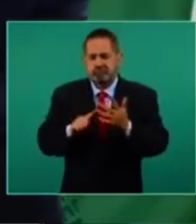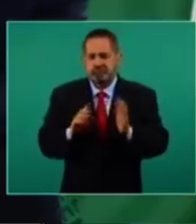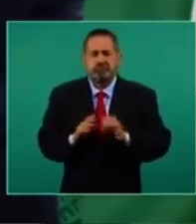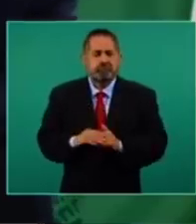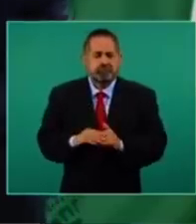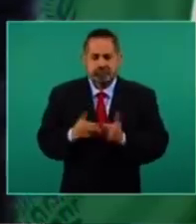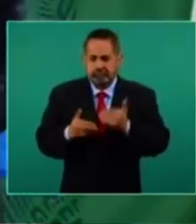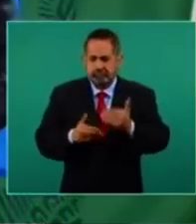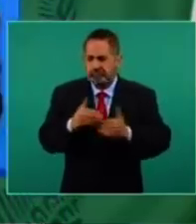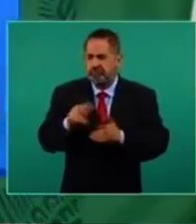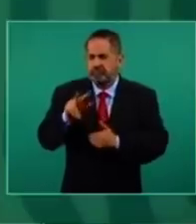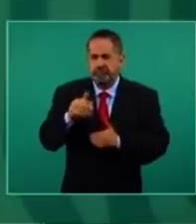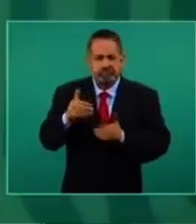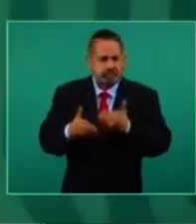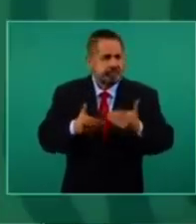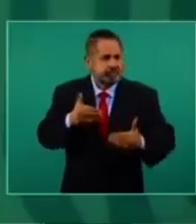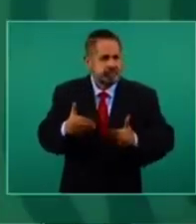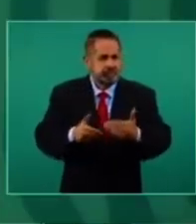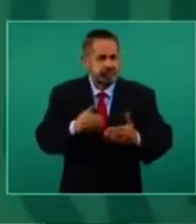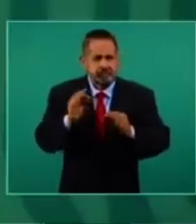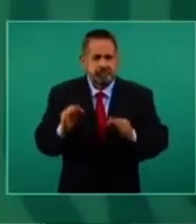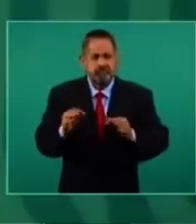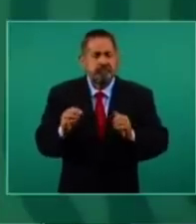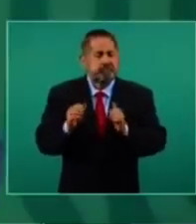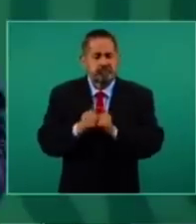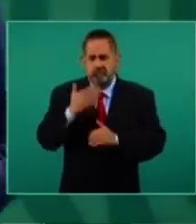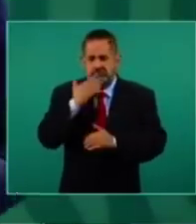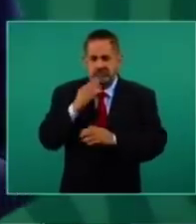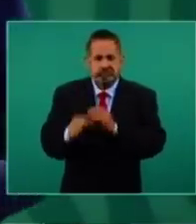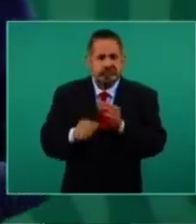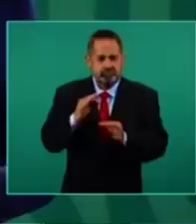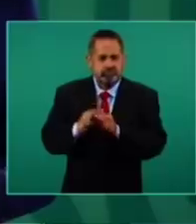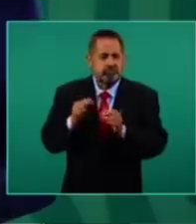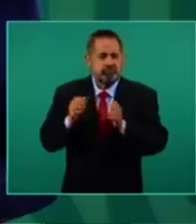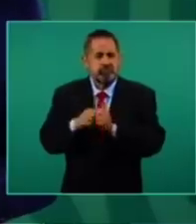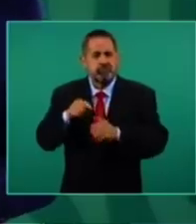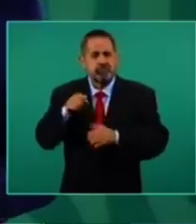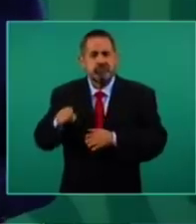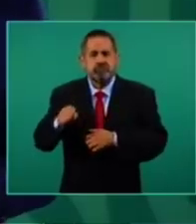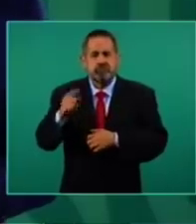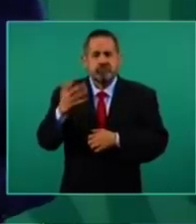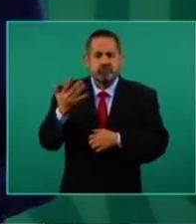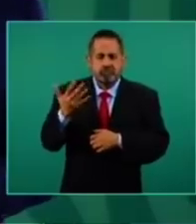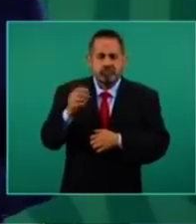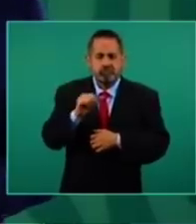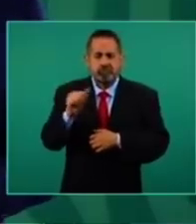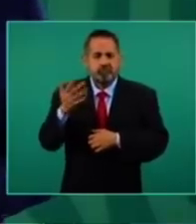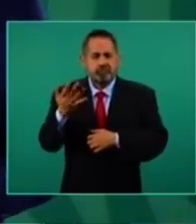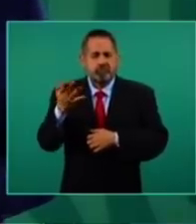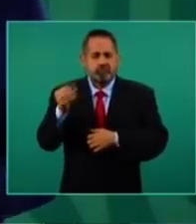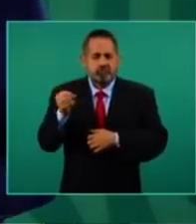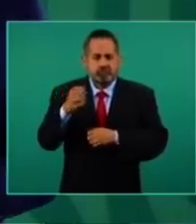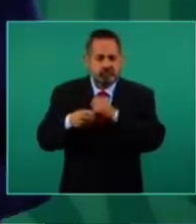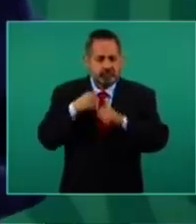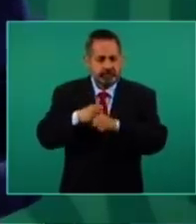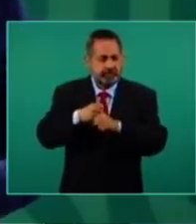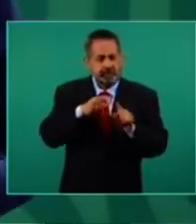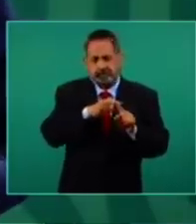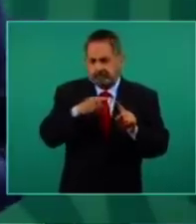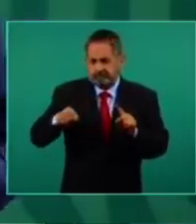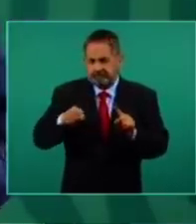Estamos avanzando considerablemente en la vacunación de 50 a 59 años.